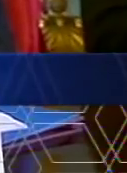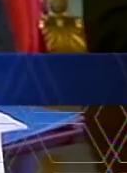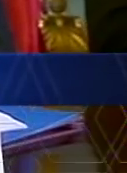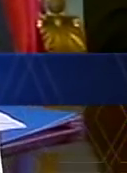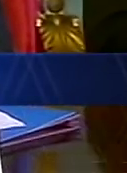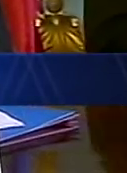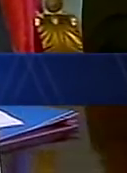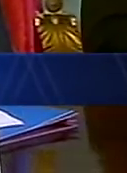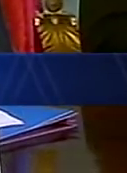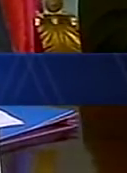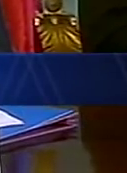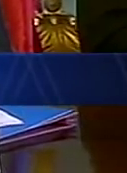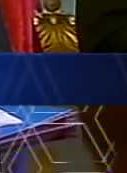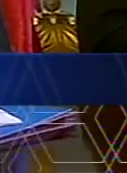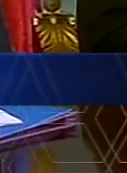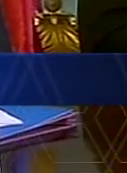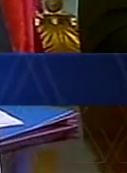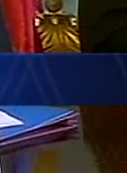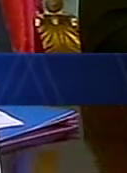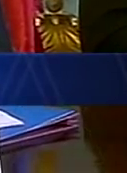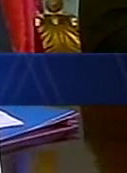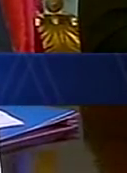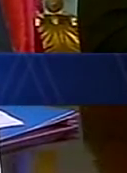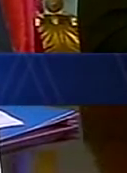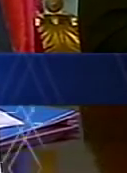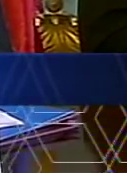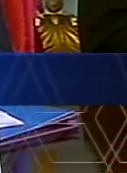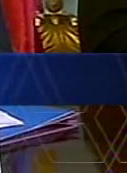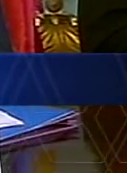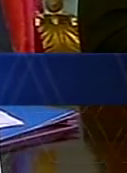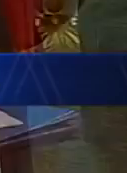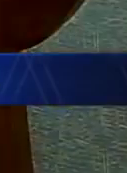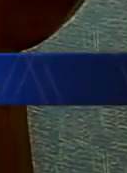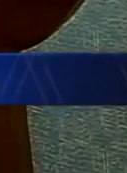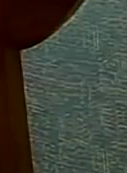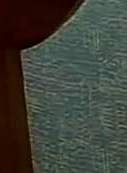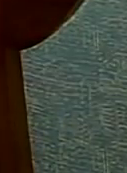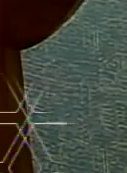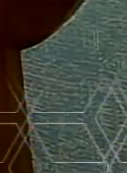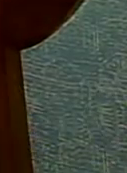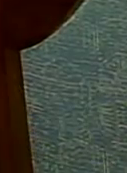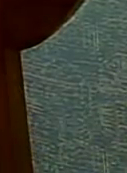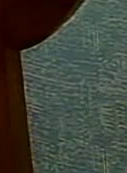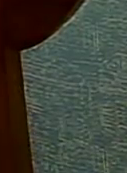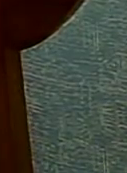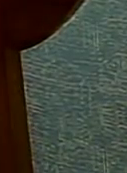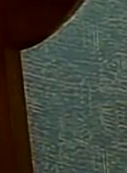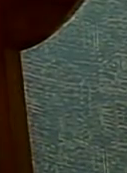instala en comisión delegada asamblea nacional debate las recientes medidas económicas